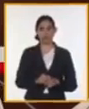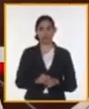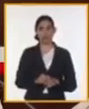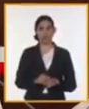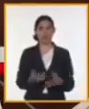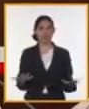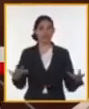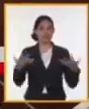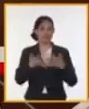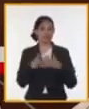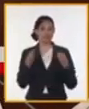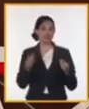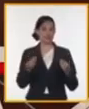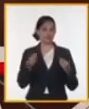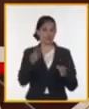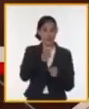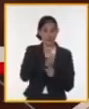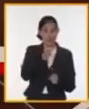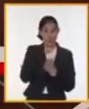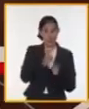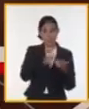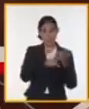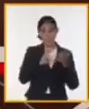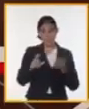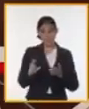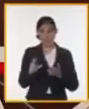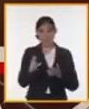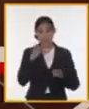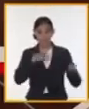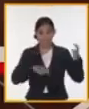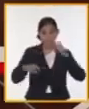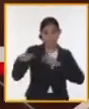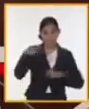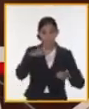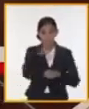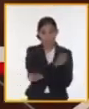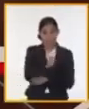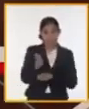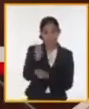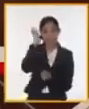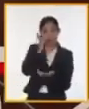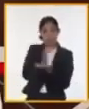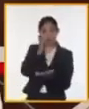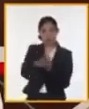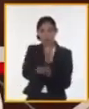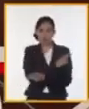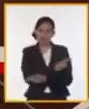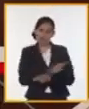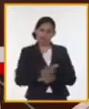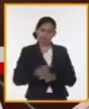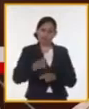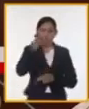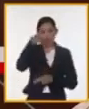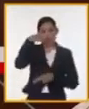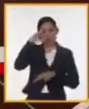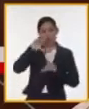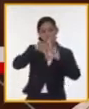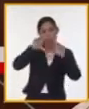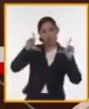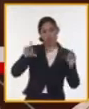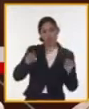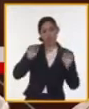sobre el trabajo del partido en función de la investigación, la enseñanza, la divulgación de la historia de Cuba y del